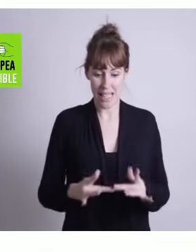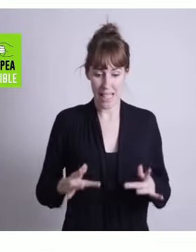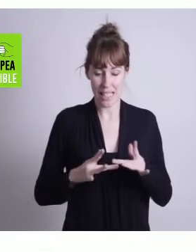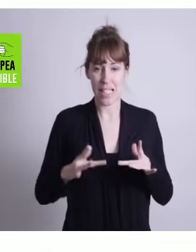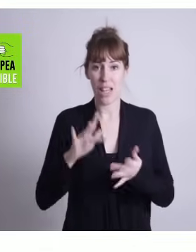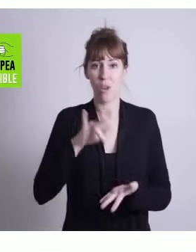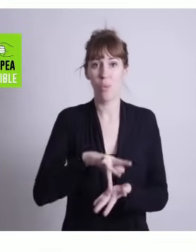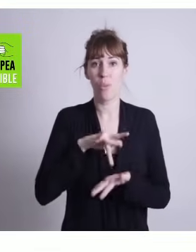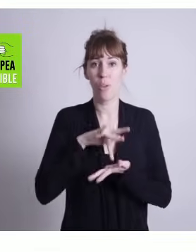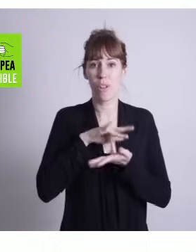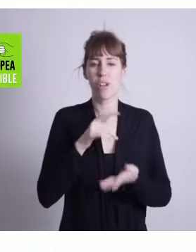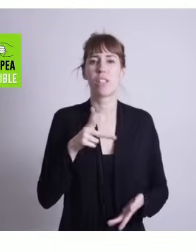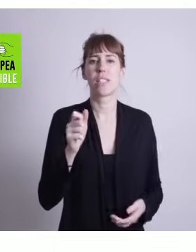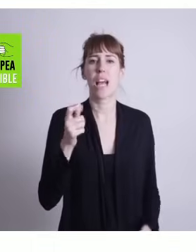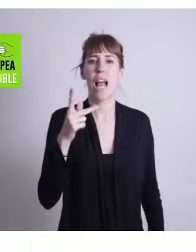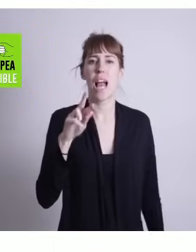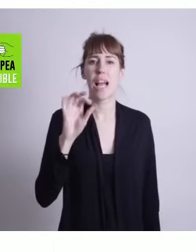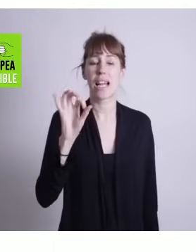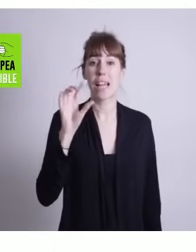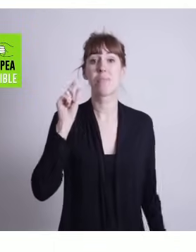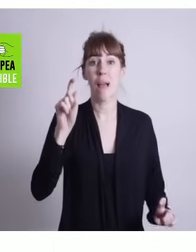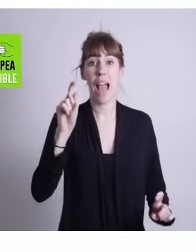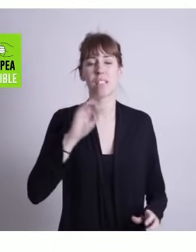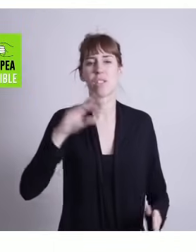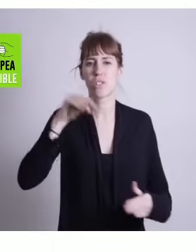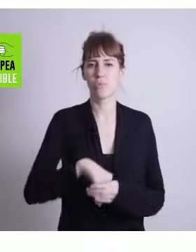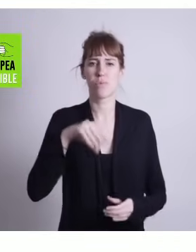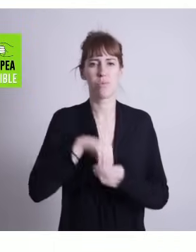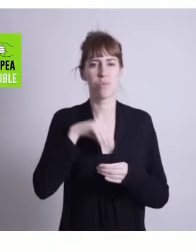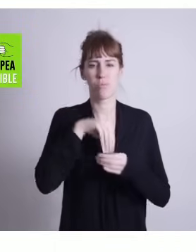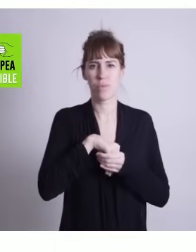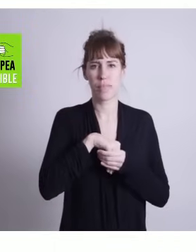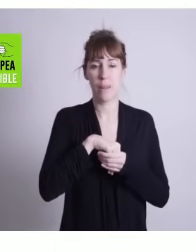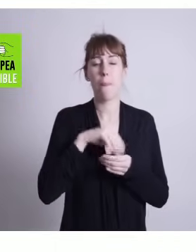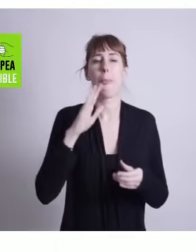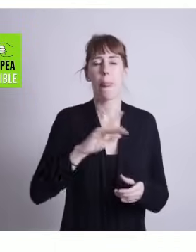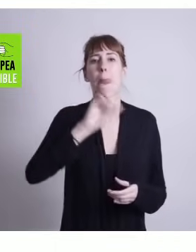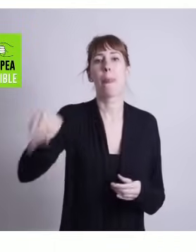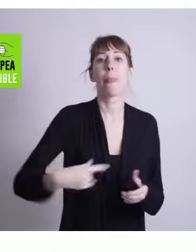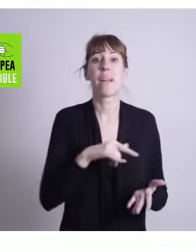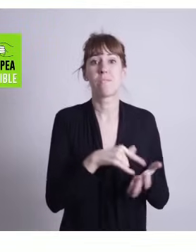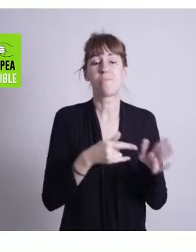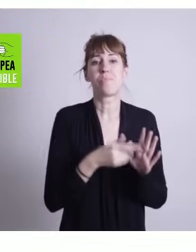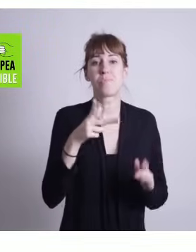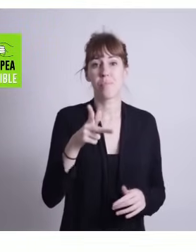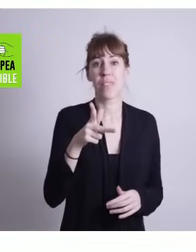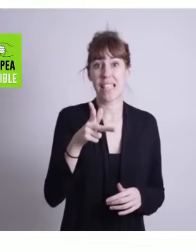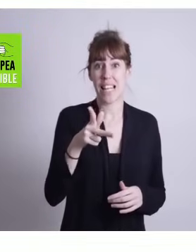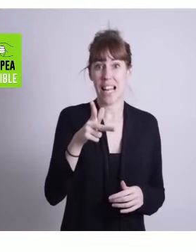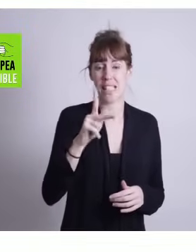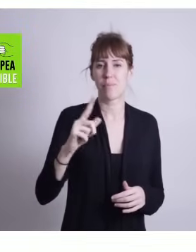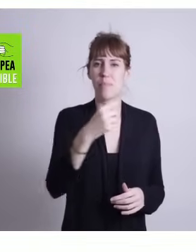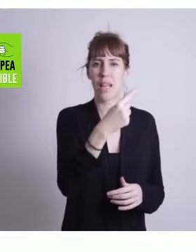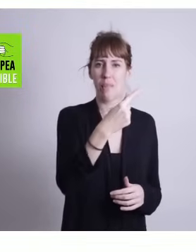se implantan los chakras maestros. Nuestro sistema de chakras es mucho más amplio. De hecho, nuestro sistema primario, aparte de estos siete maestros,